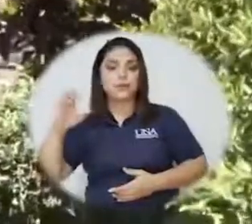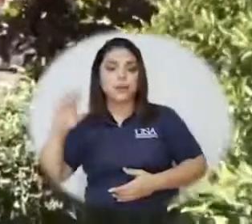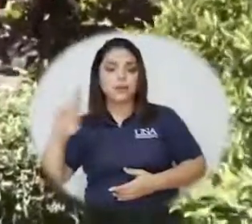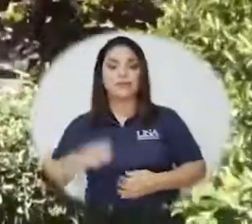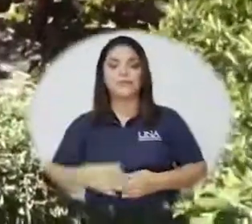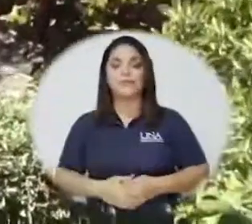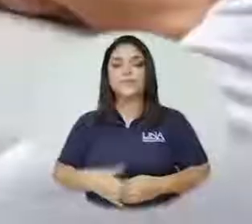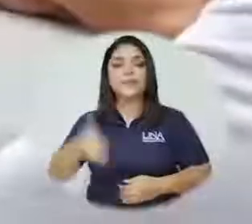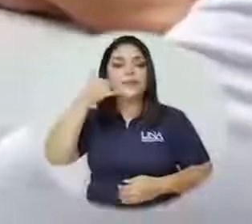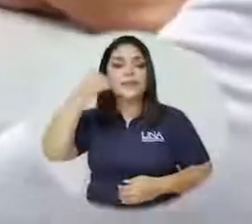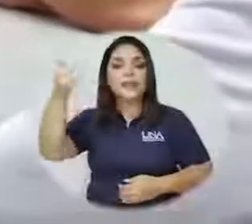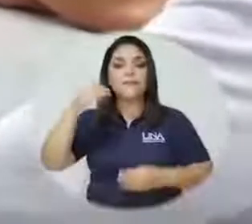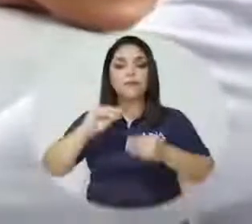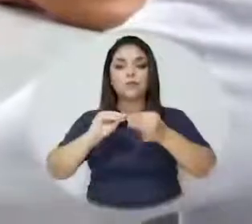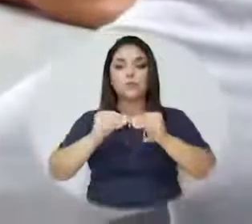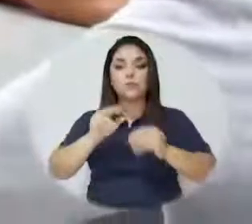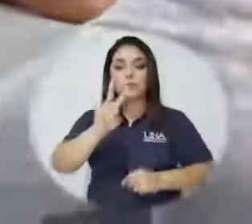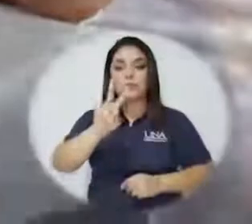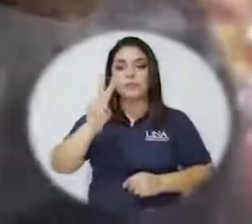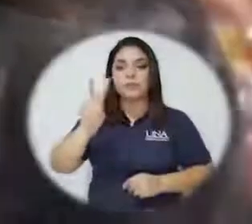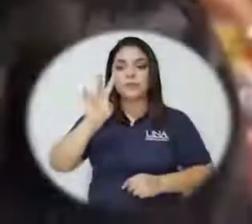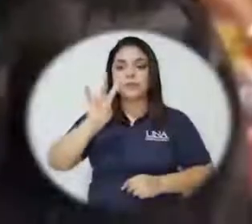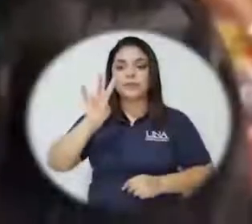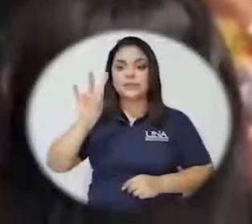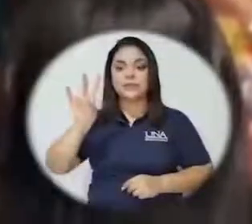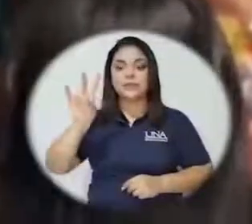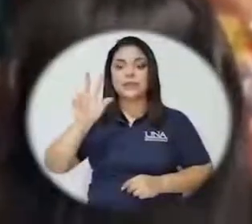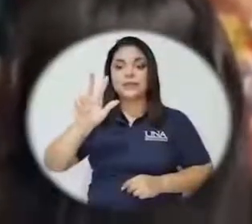www.ceg.una.ac.cr. Los números de teléfono